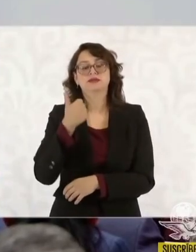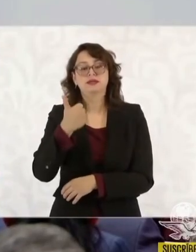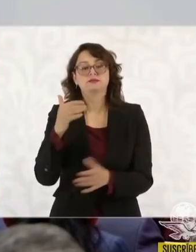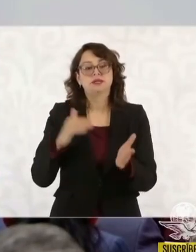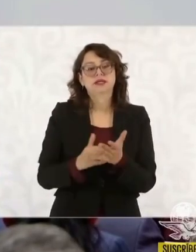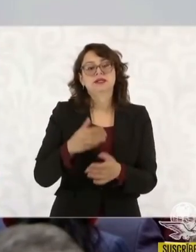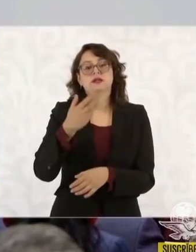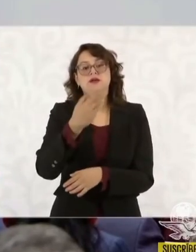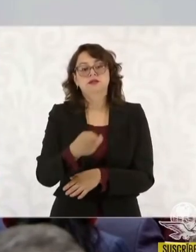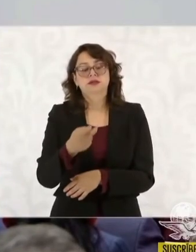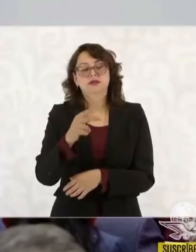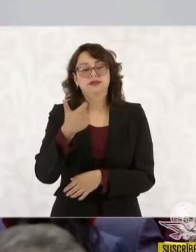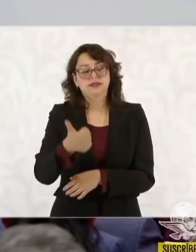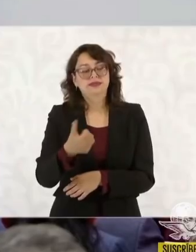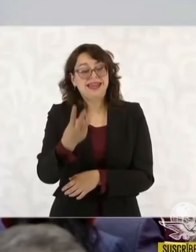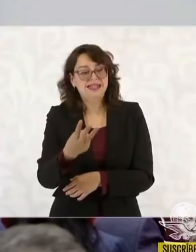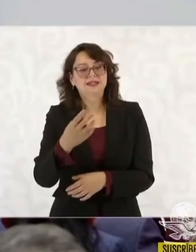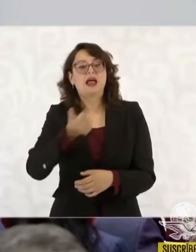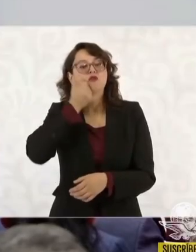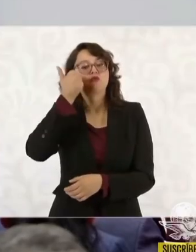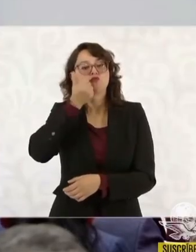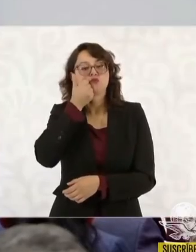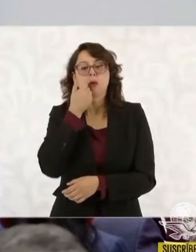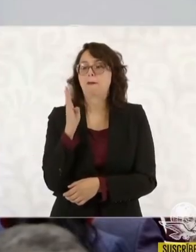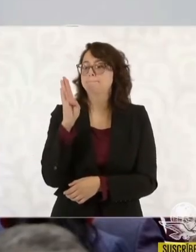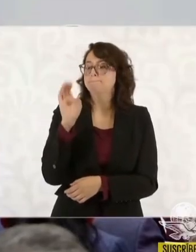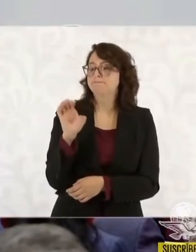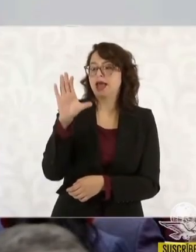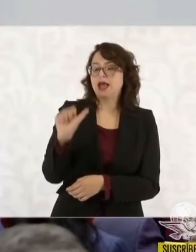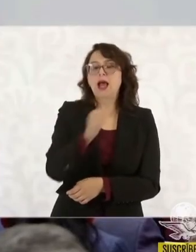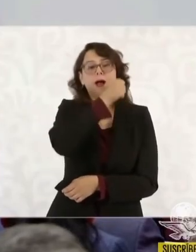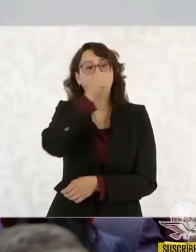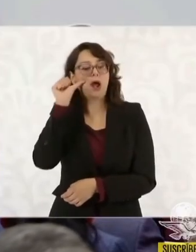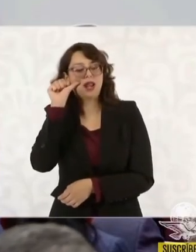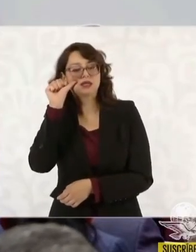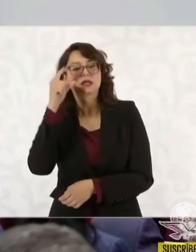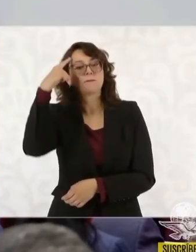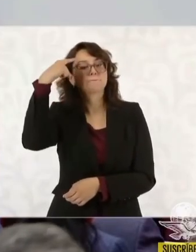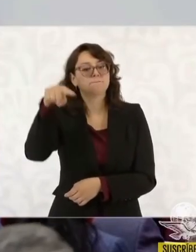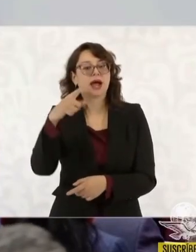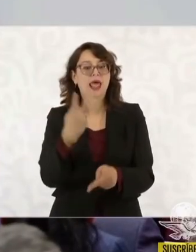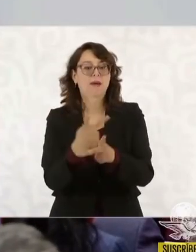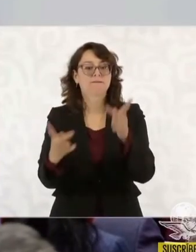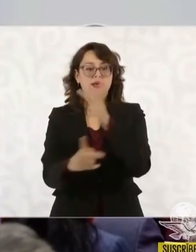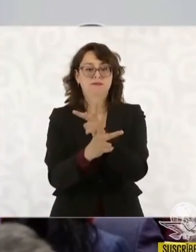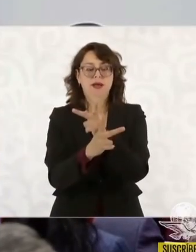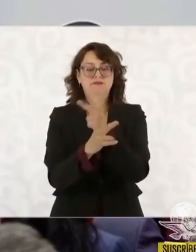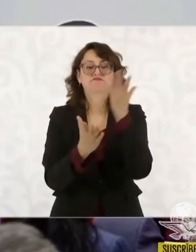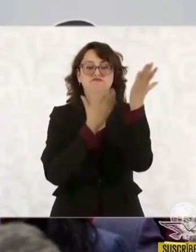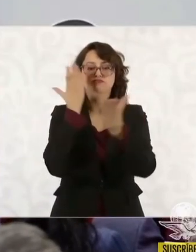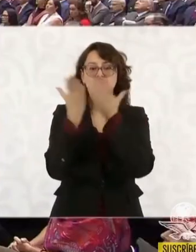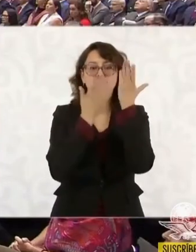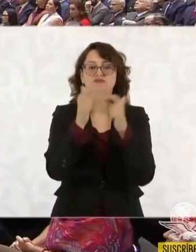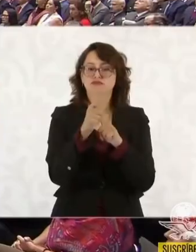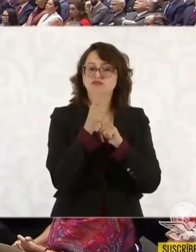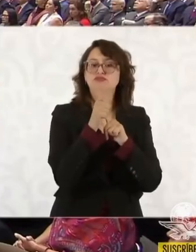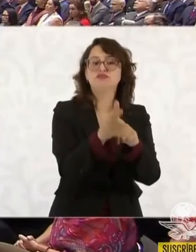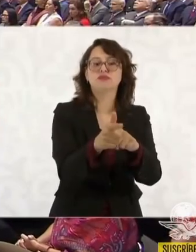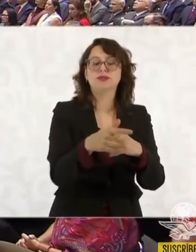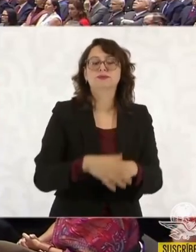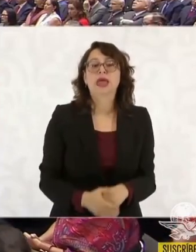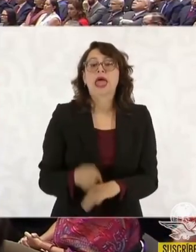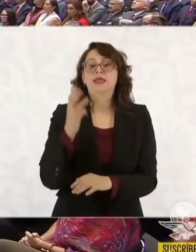bienestar. Becas Rita Cetina, o sea, becas a nivel básico, primaria,